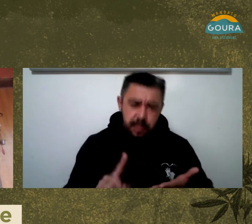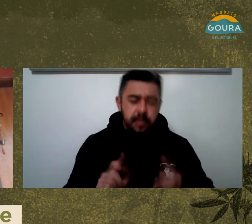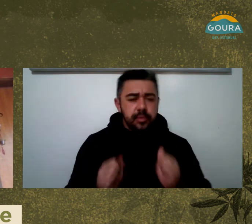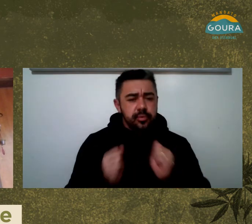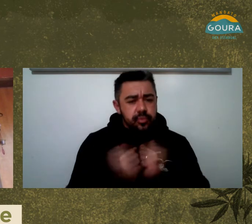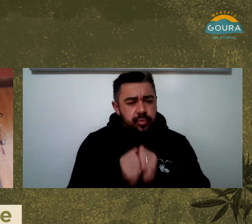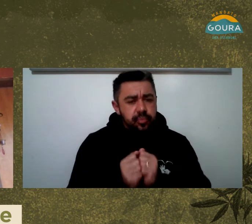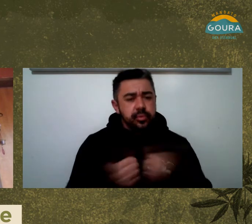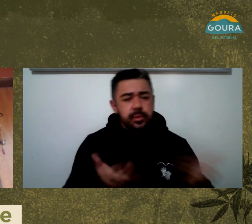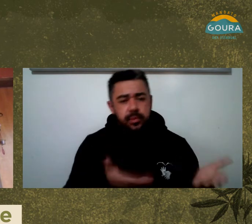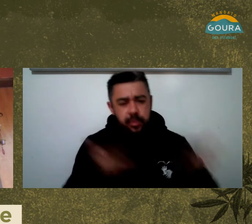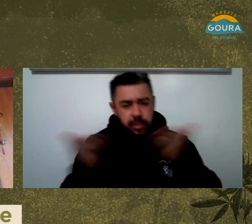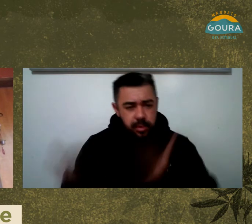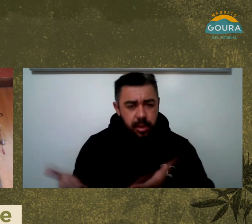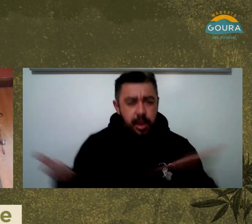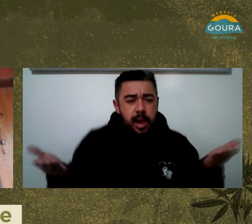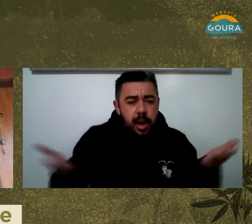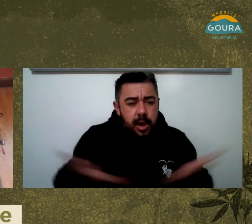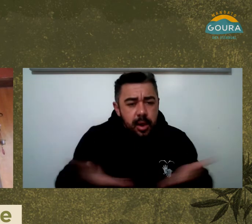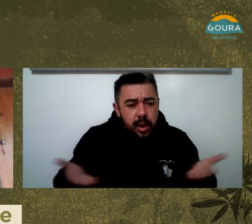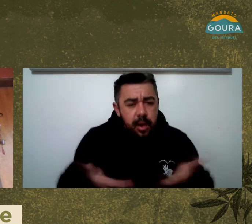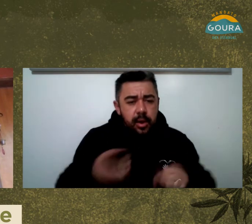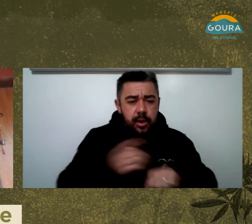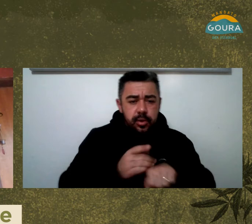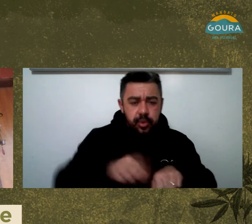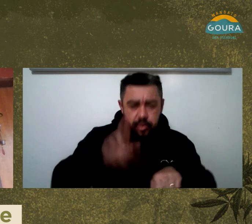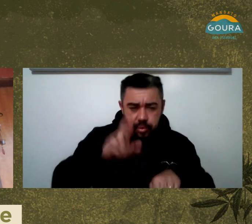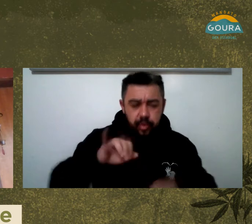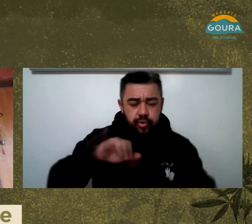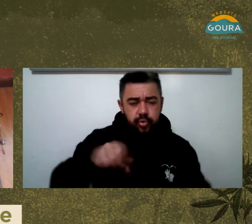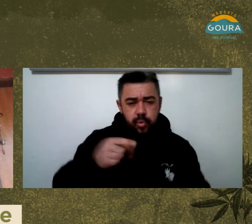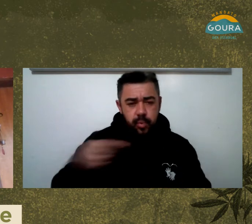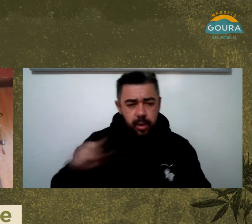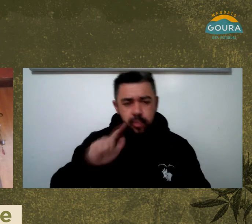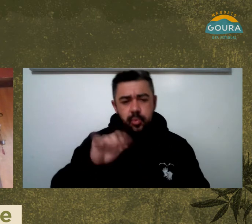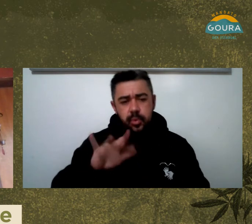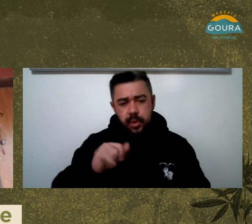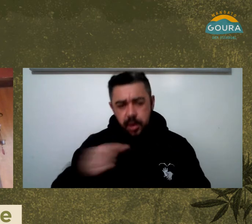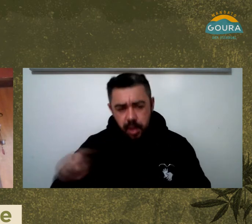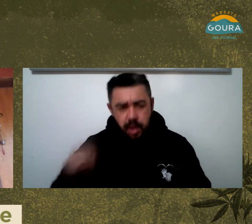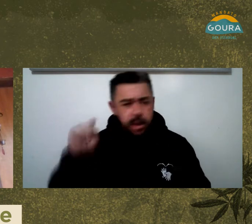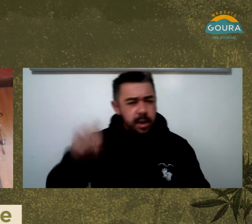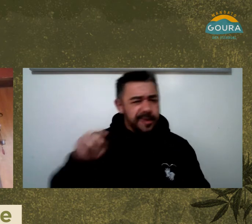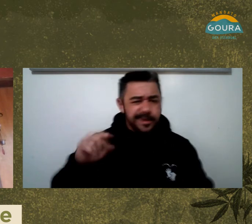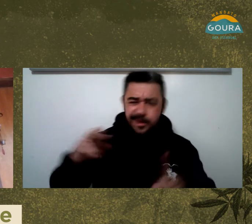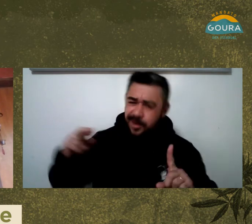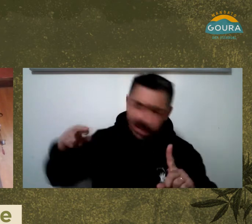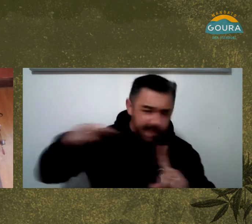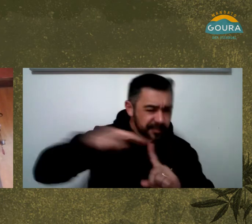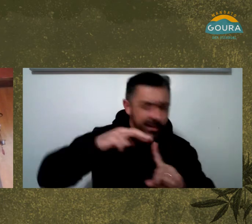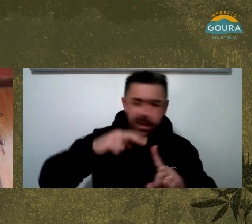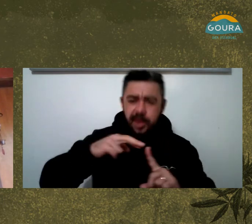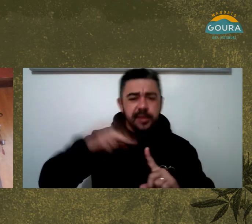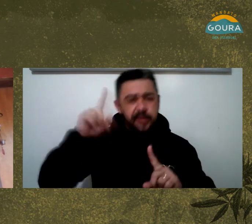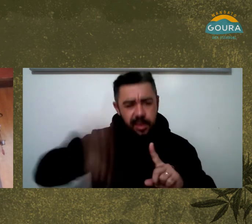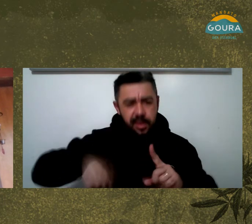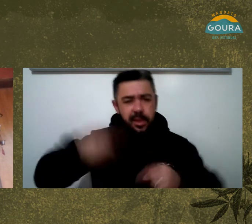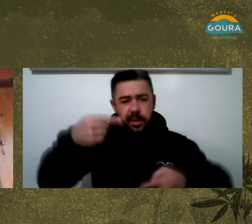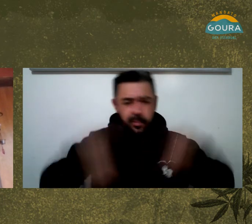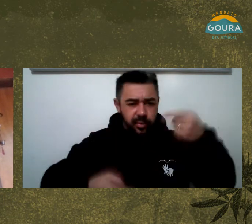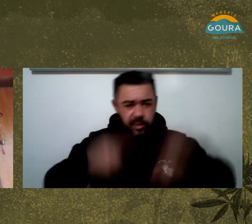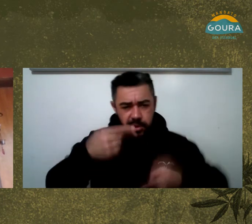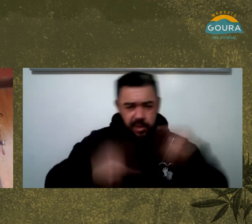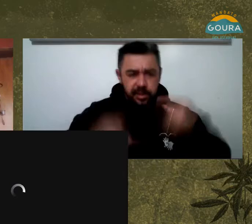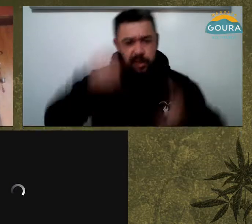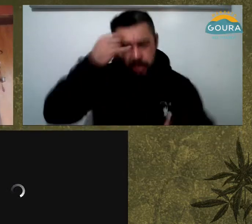palabra al doctor Joao Goulao, un referente en materia de políticas de drogas. Y como me han dicho a